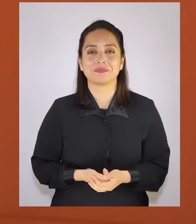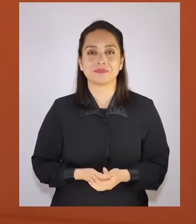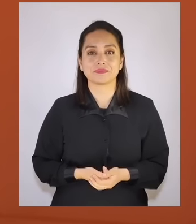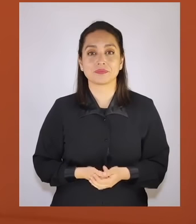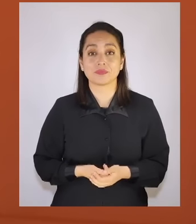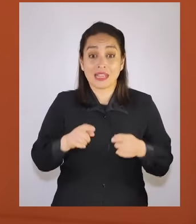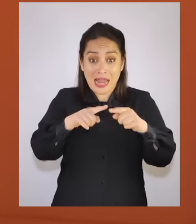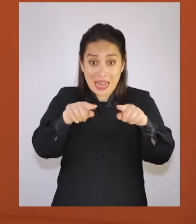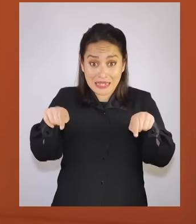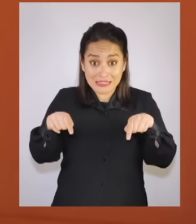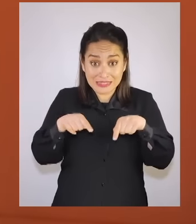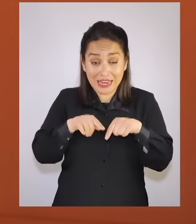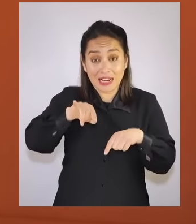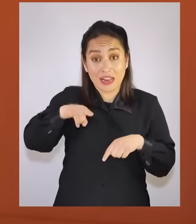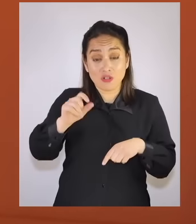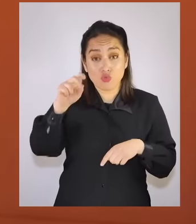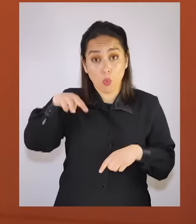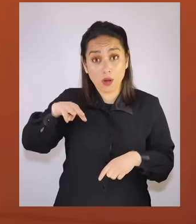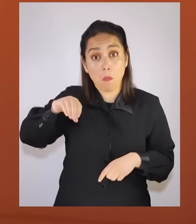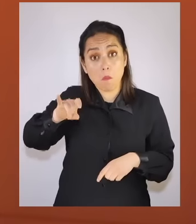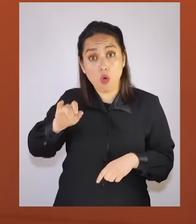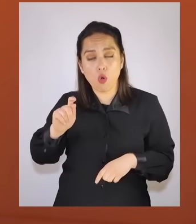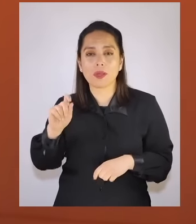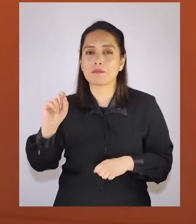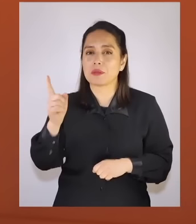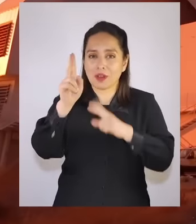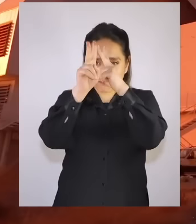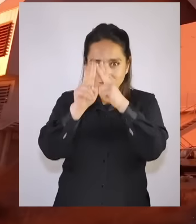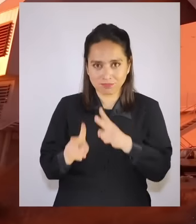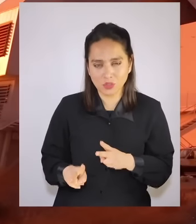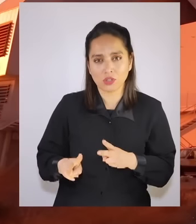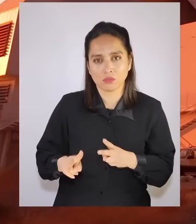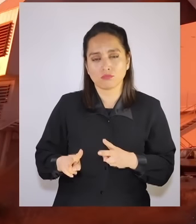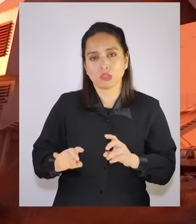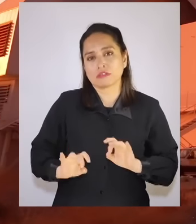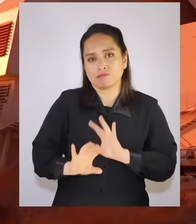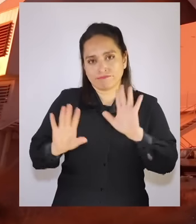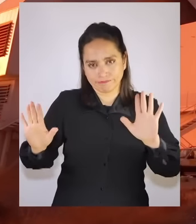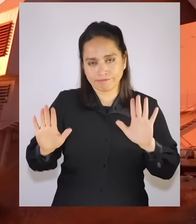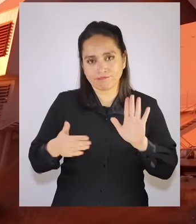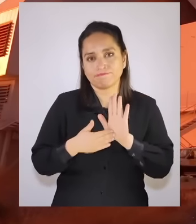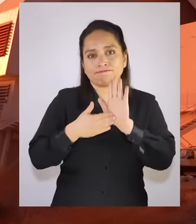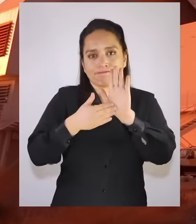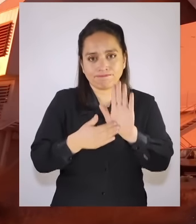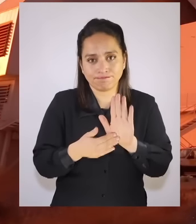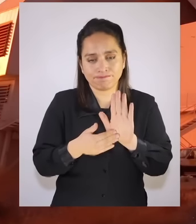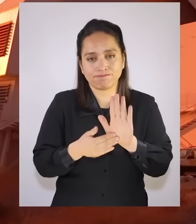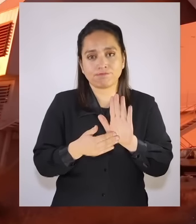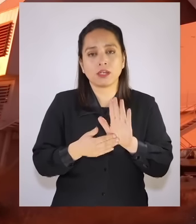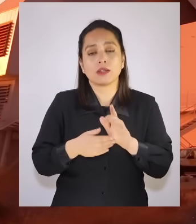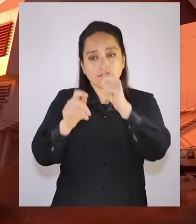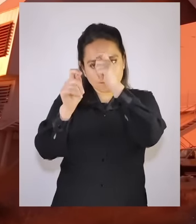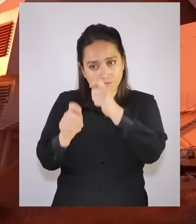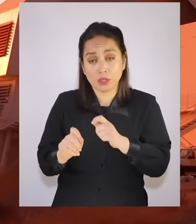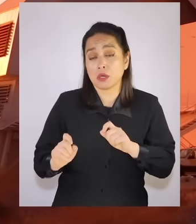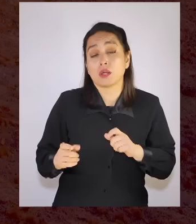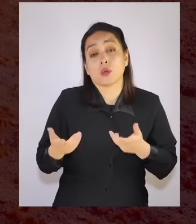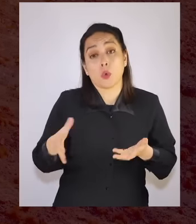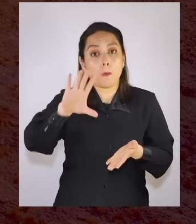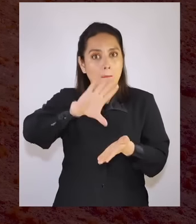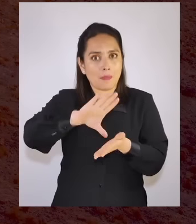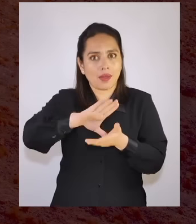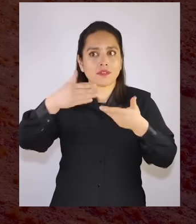La sala Juan Mowat fue uno de los primeros homenajes concretos que se le rinden a Juan, en un país que hoy se encuentra en la primera